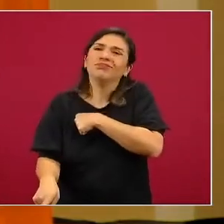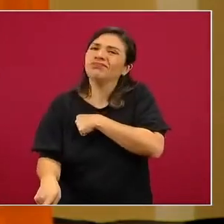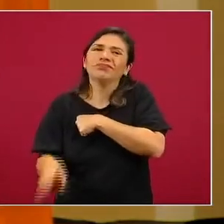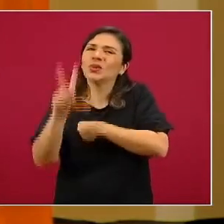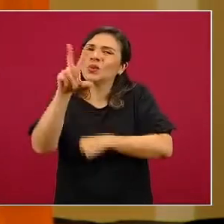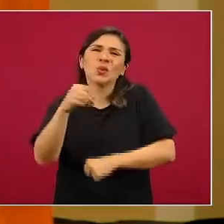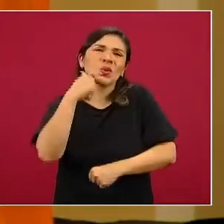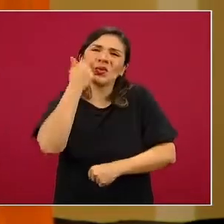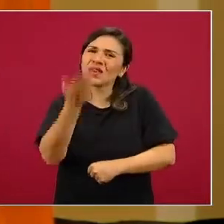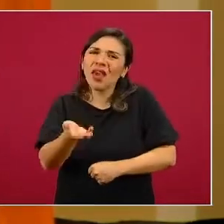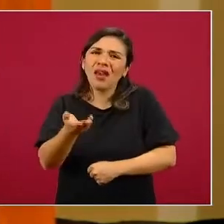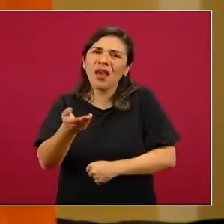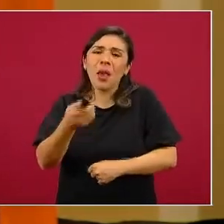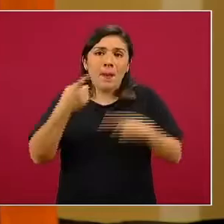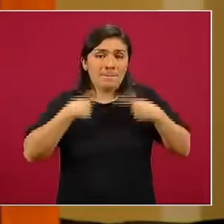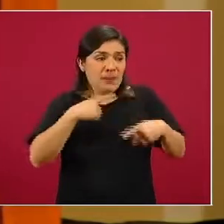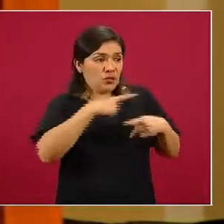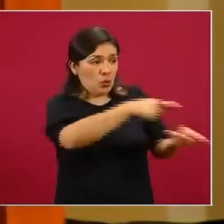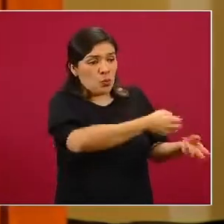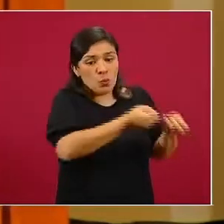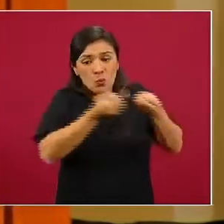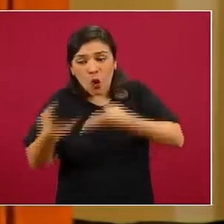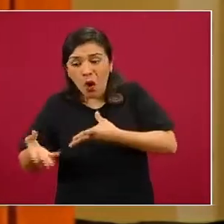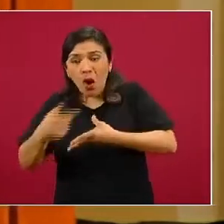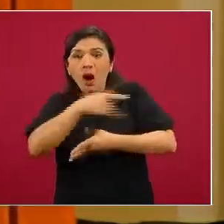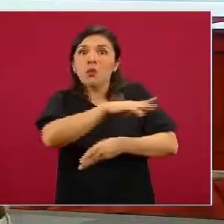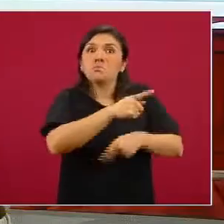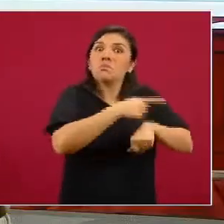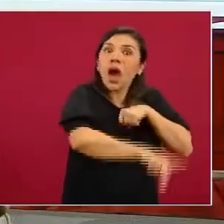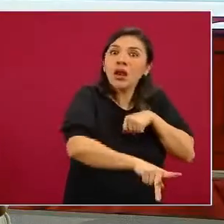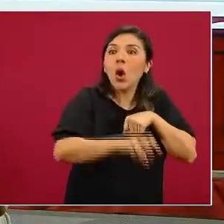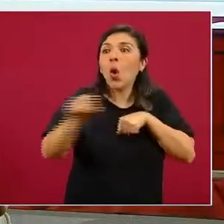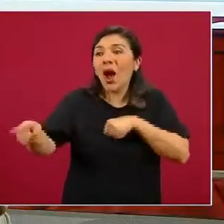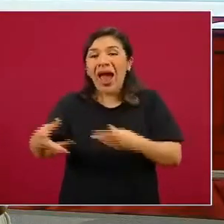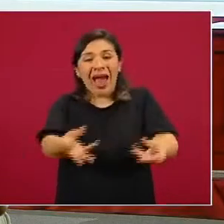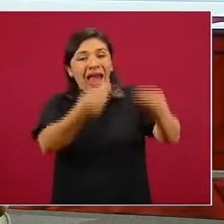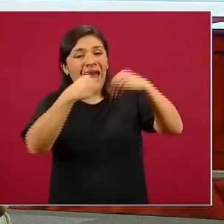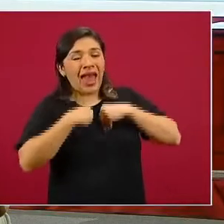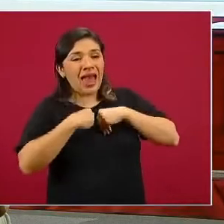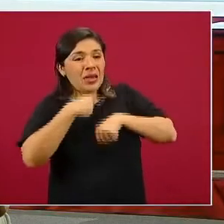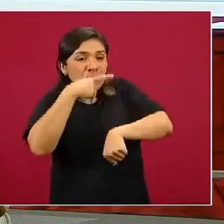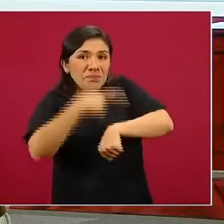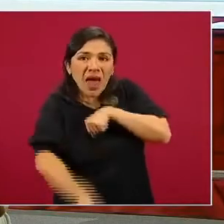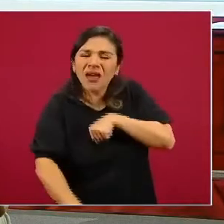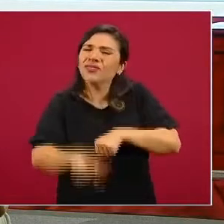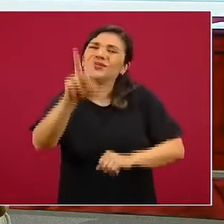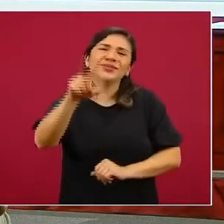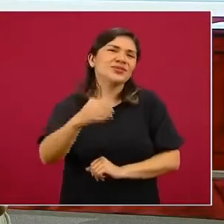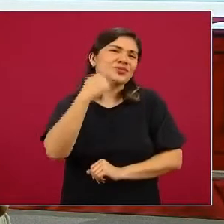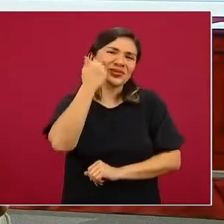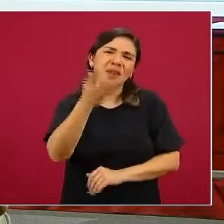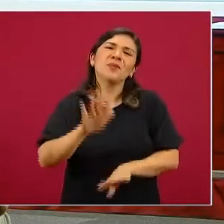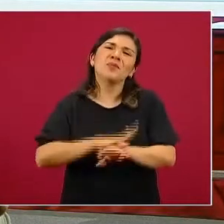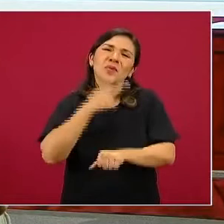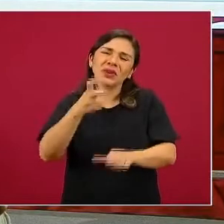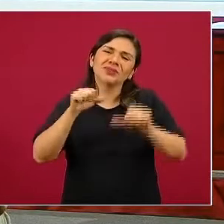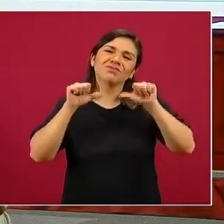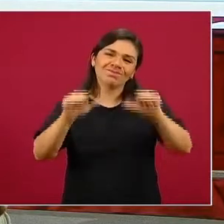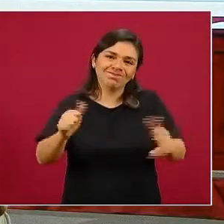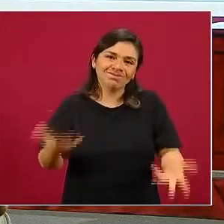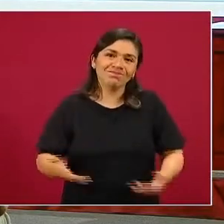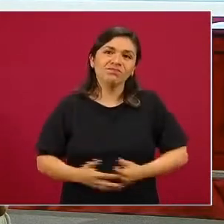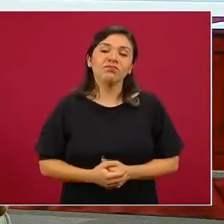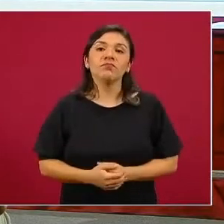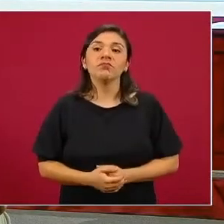receptor, al donador o al personal sanitario que participa en estas actividades. La que sigue, por favor.